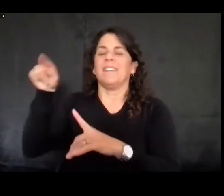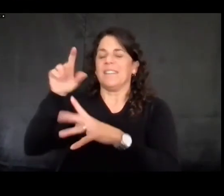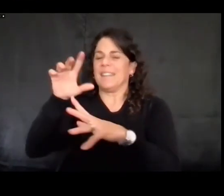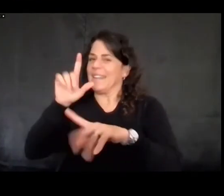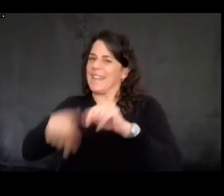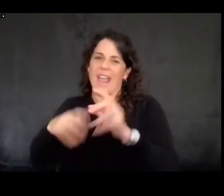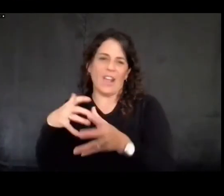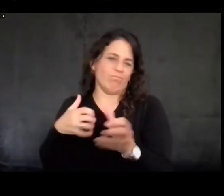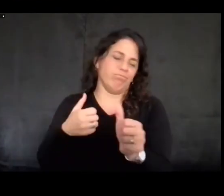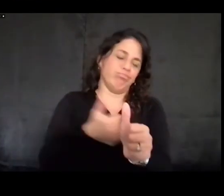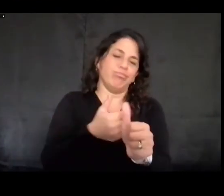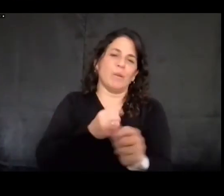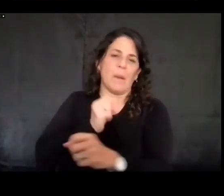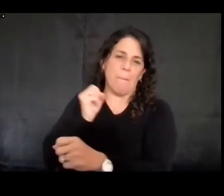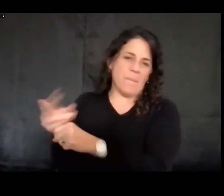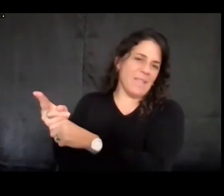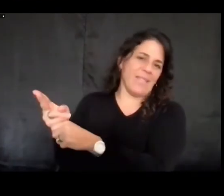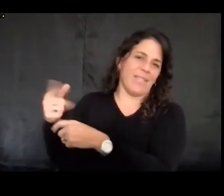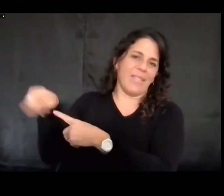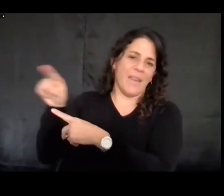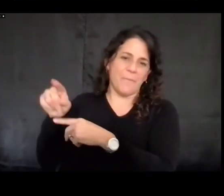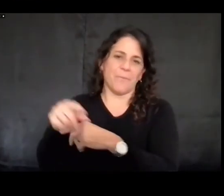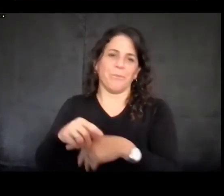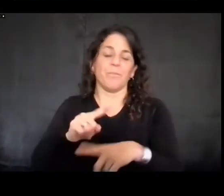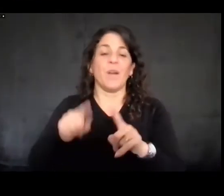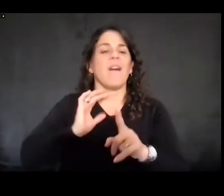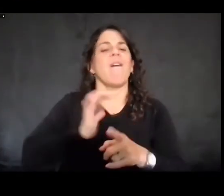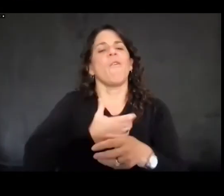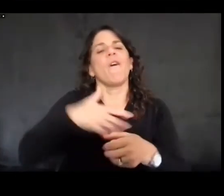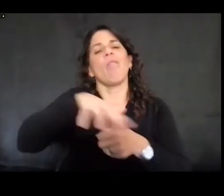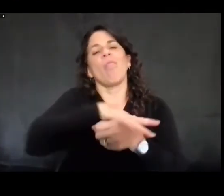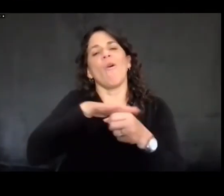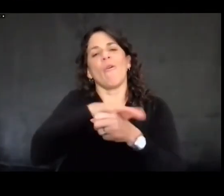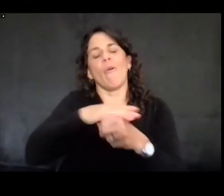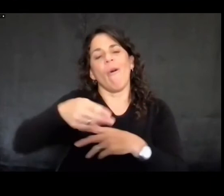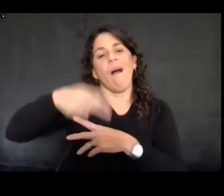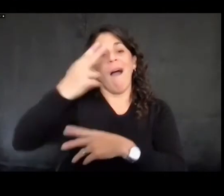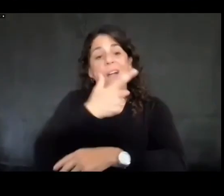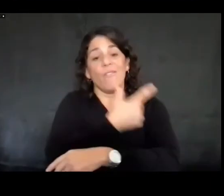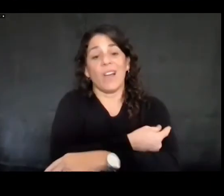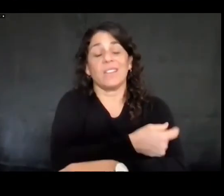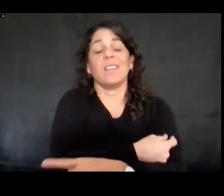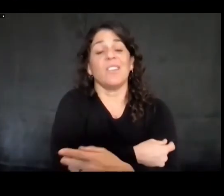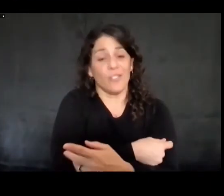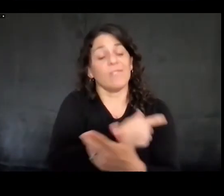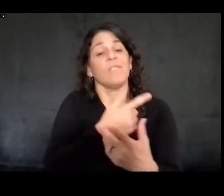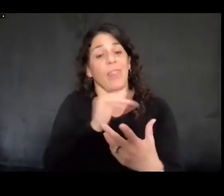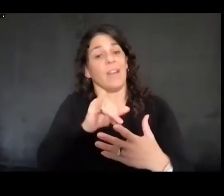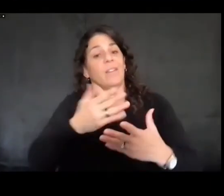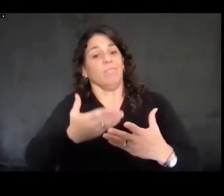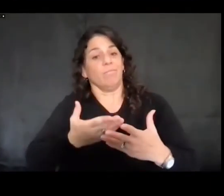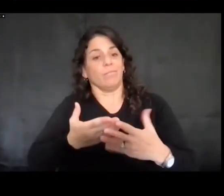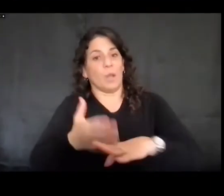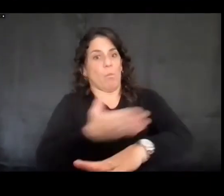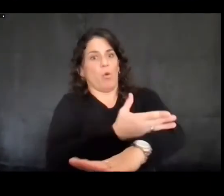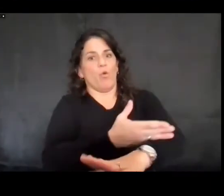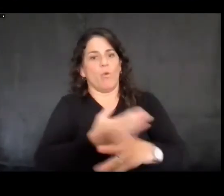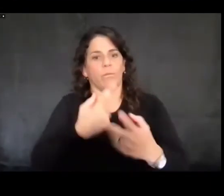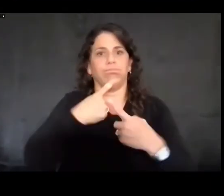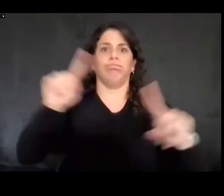pero el futuro no va a mostrar y la ventaja local el alto nivel de vacuna que estamos logrando